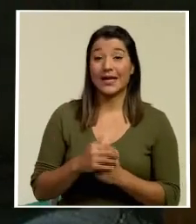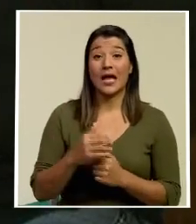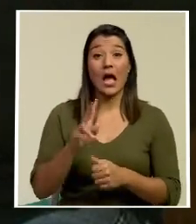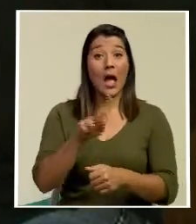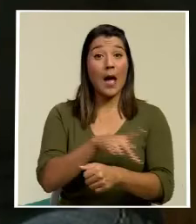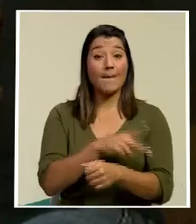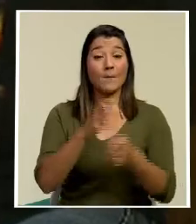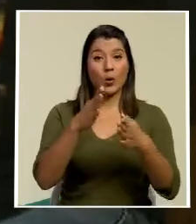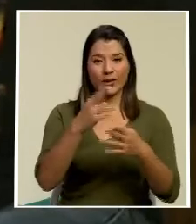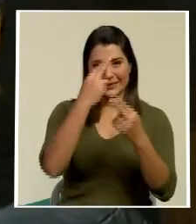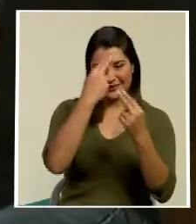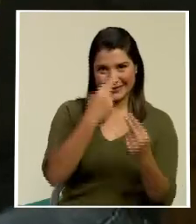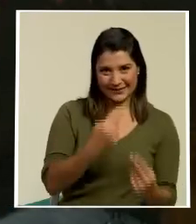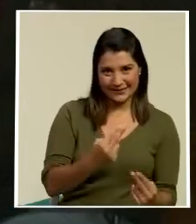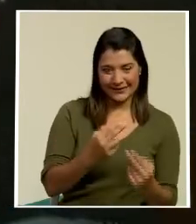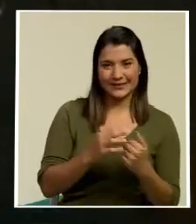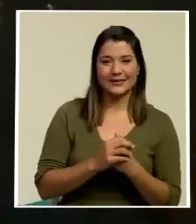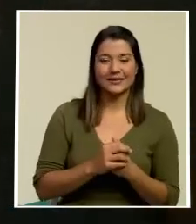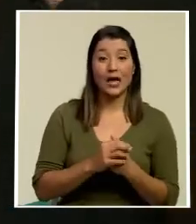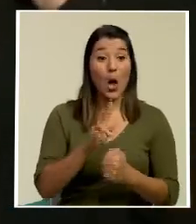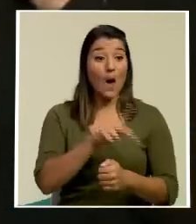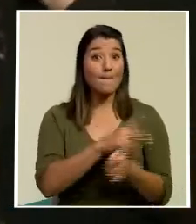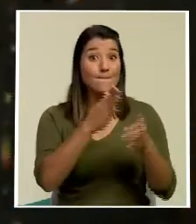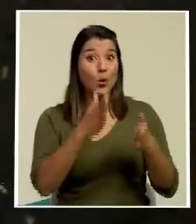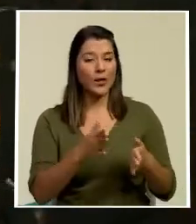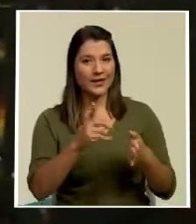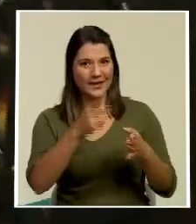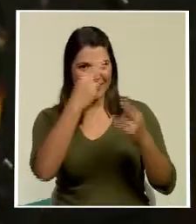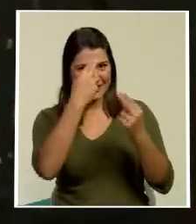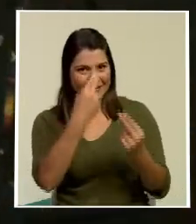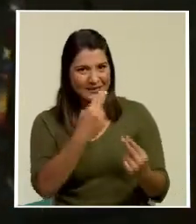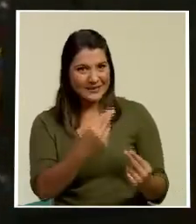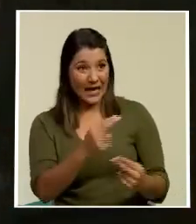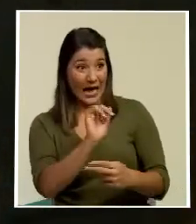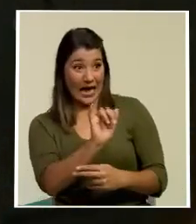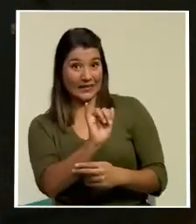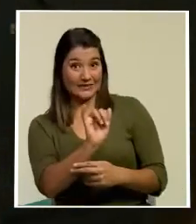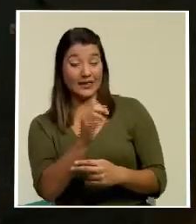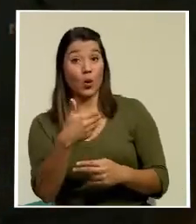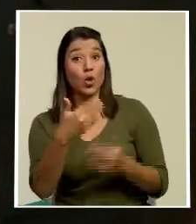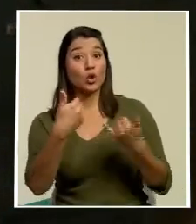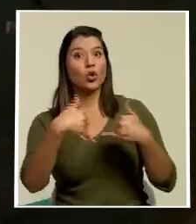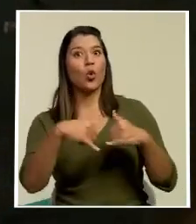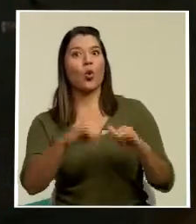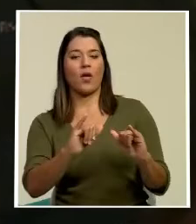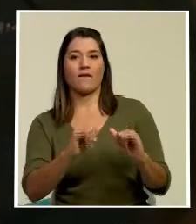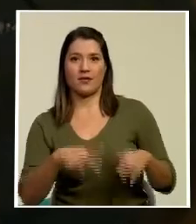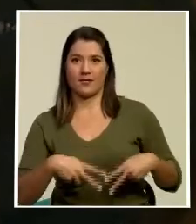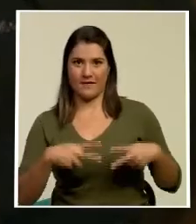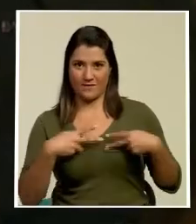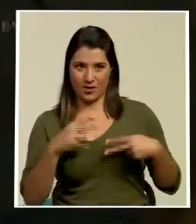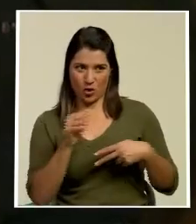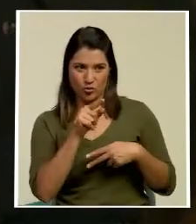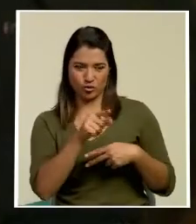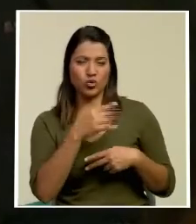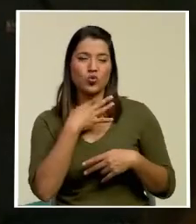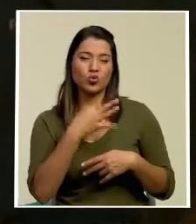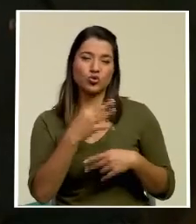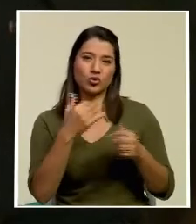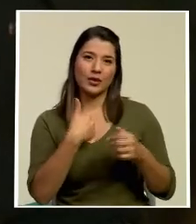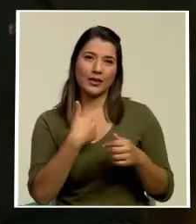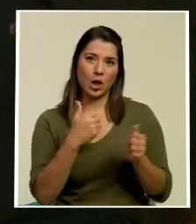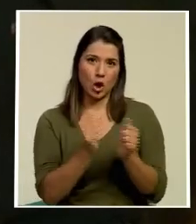hay que homenajearlos. Mira, hay que homenajearlos así, cuando están en plenitud, como estás vos. Me encantó tenerte en la